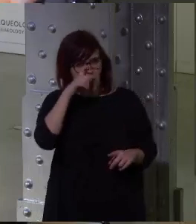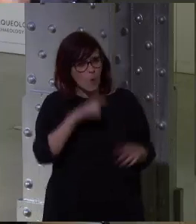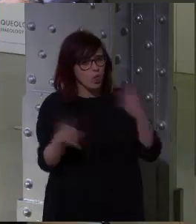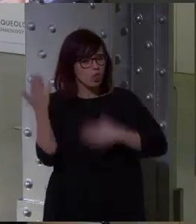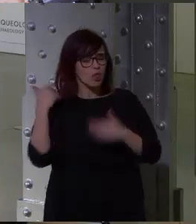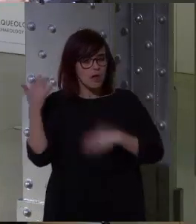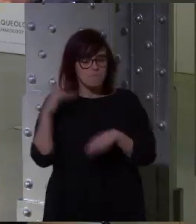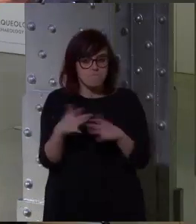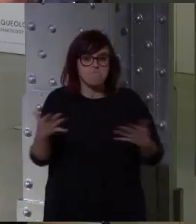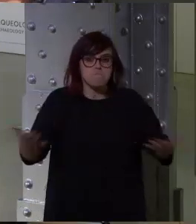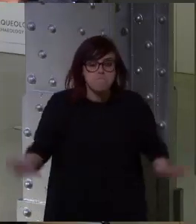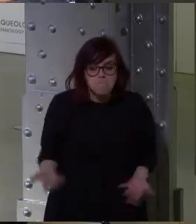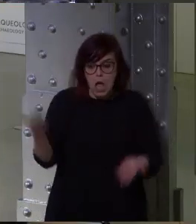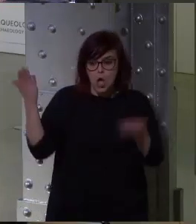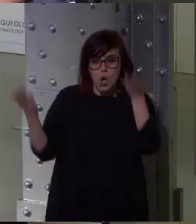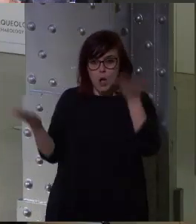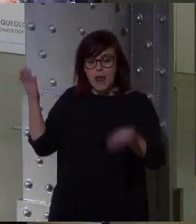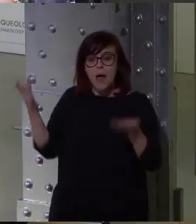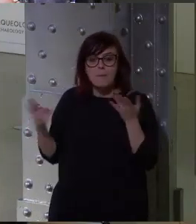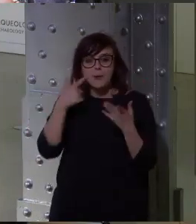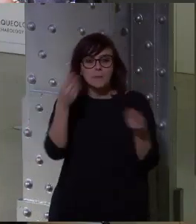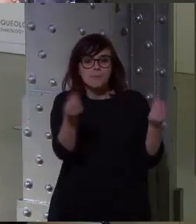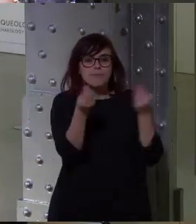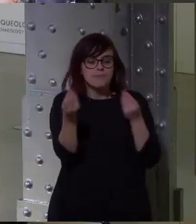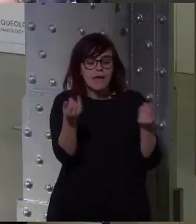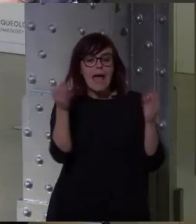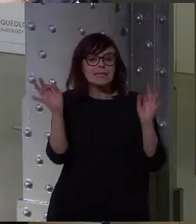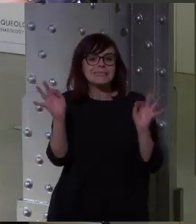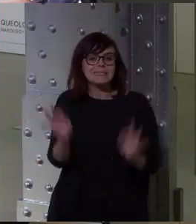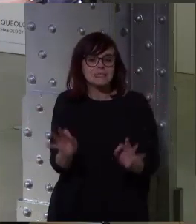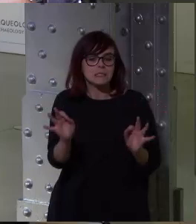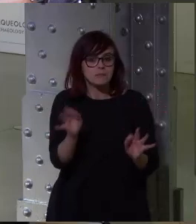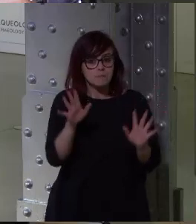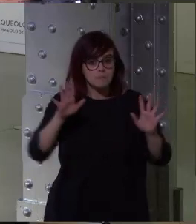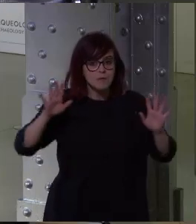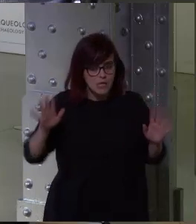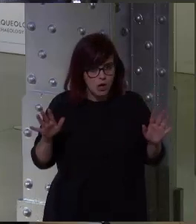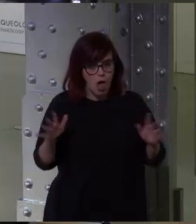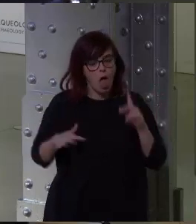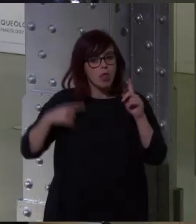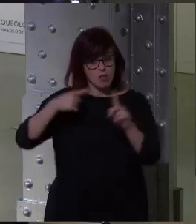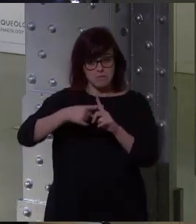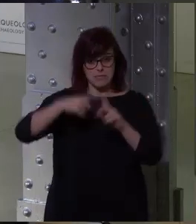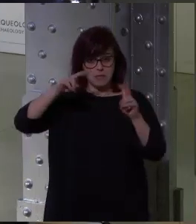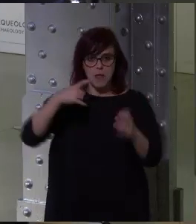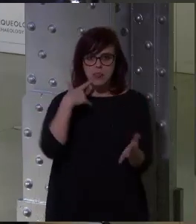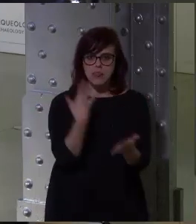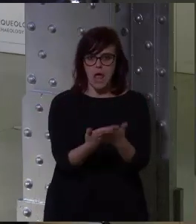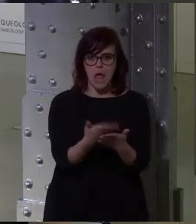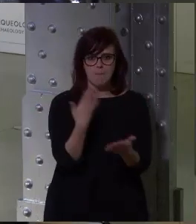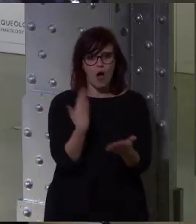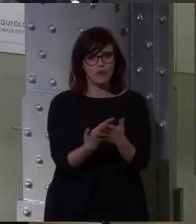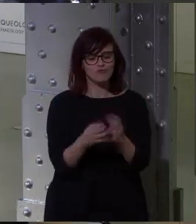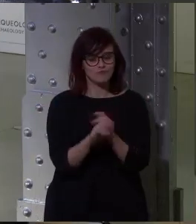acuerdo, pero tener una percepción clara es difícil. Pero es que, aparte de que digo que está